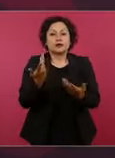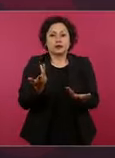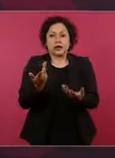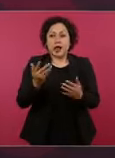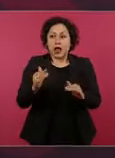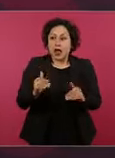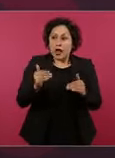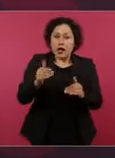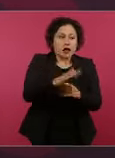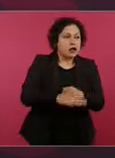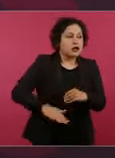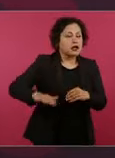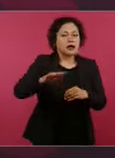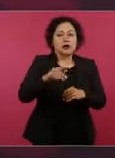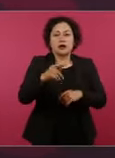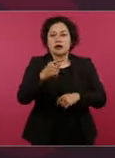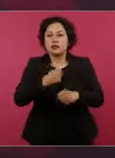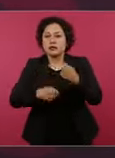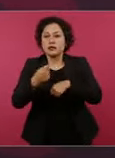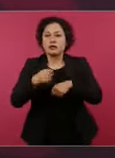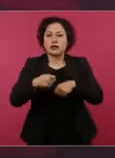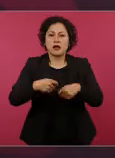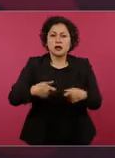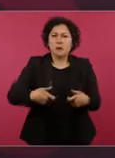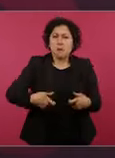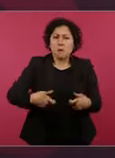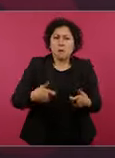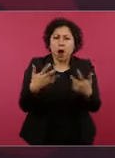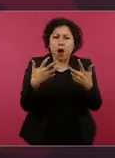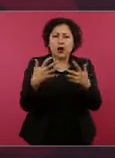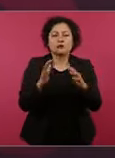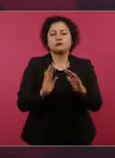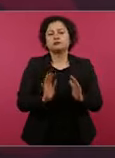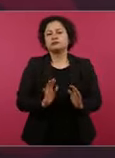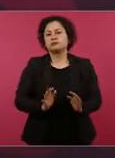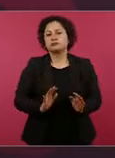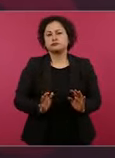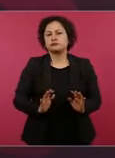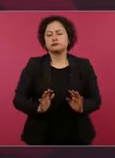se han reducido considerablemente